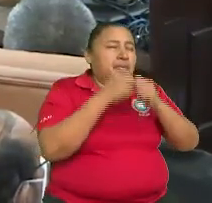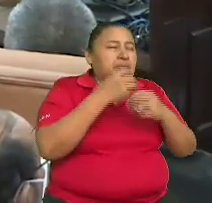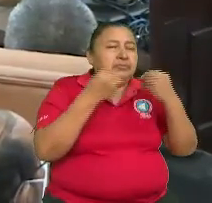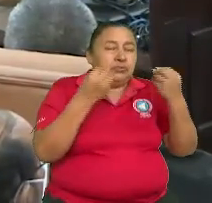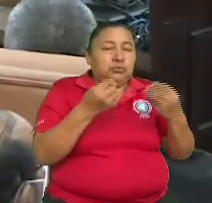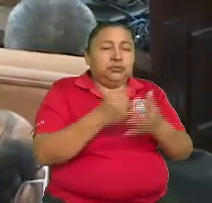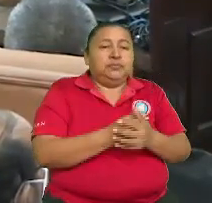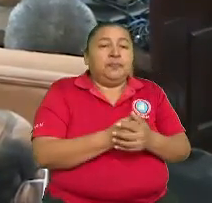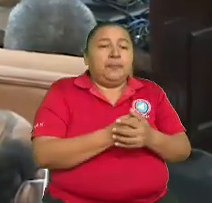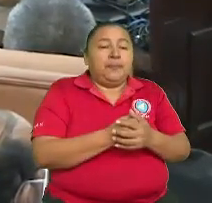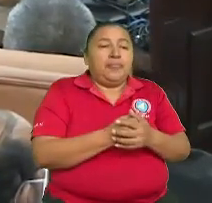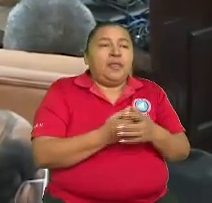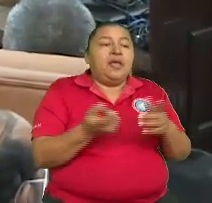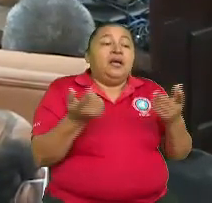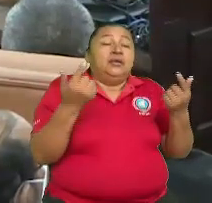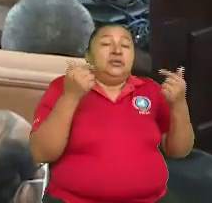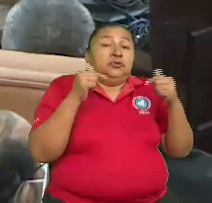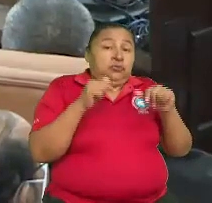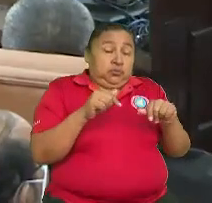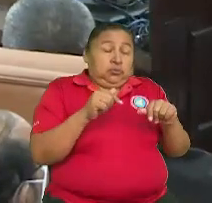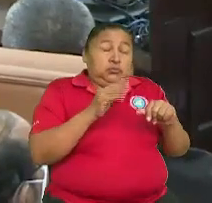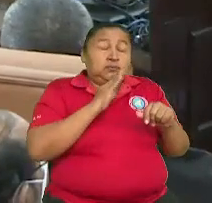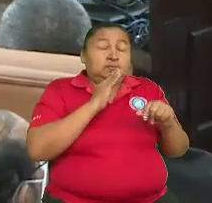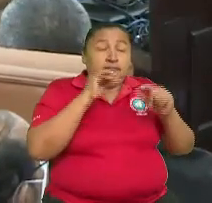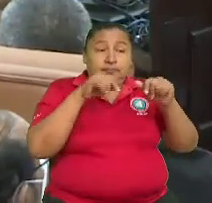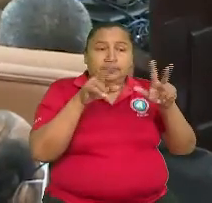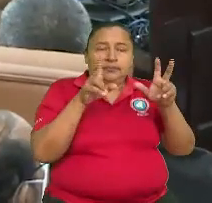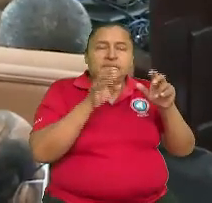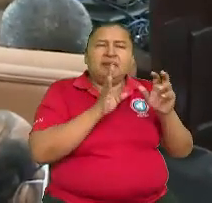Y cuando hablamos de este tema,